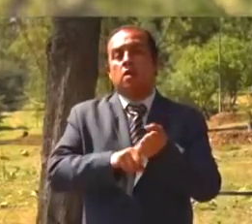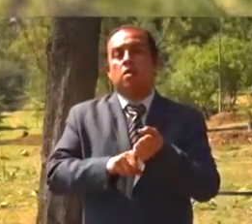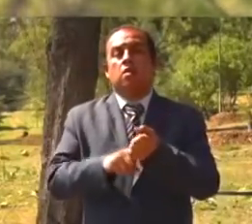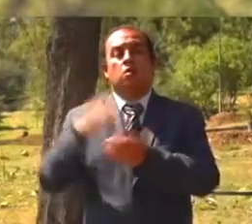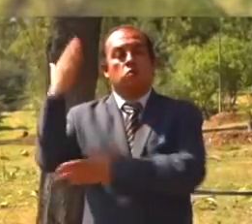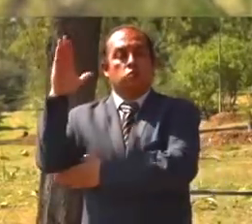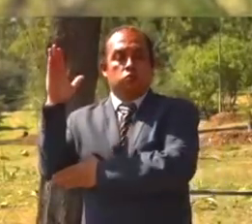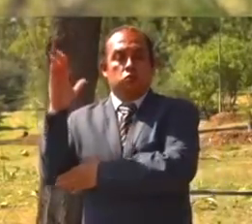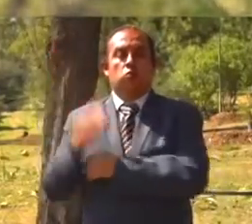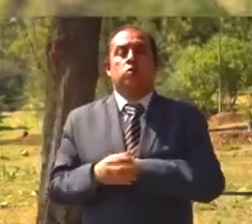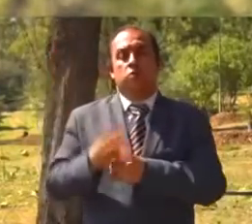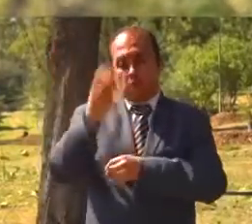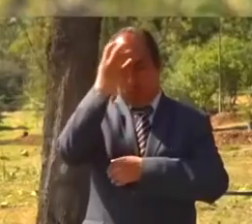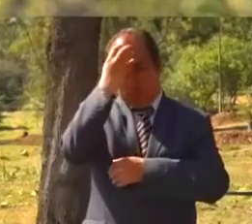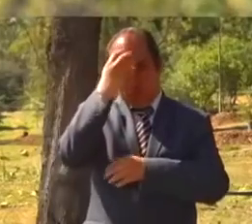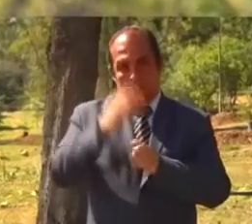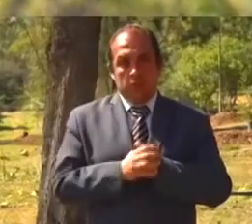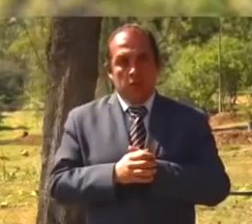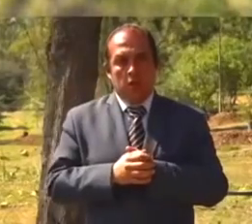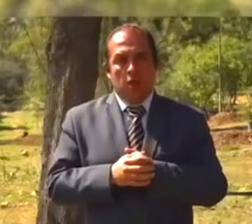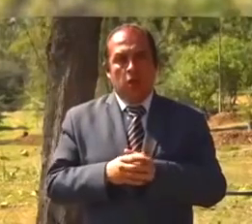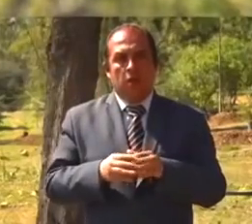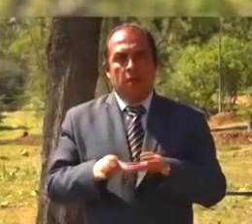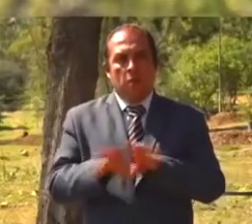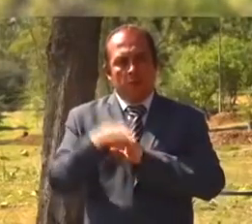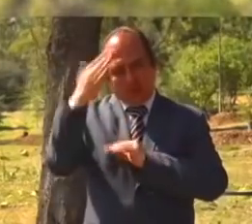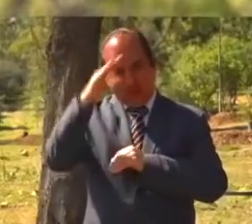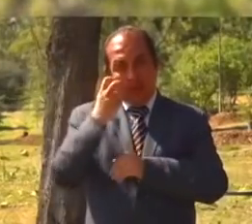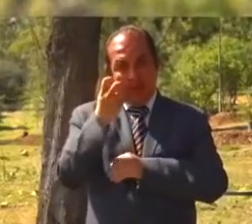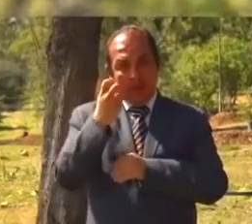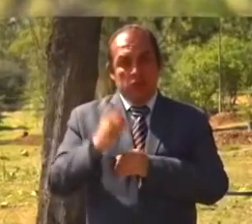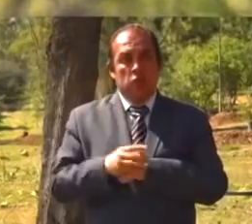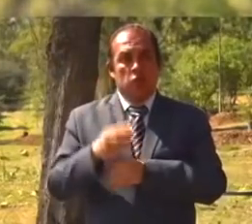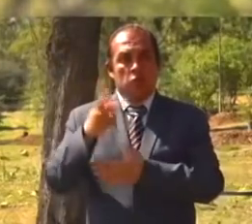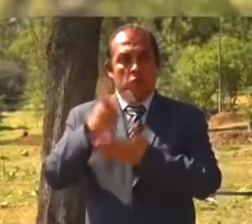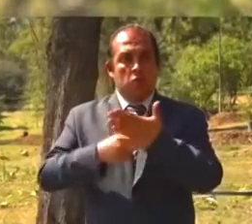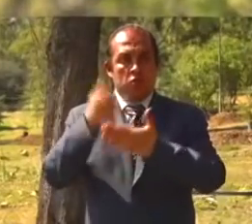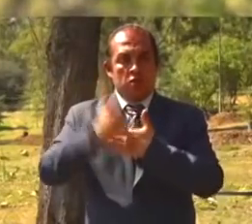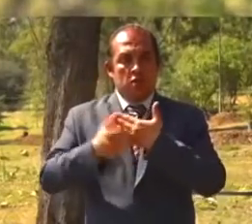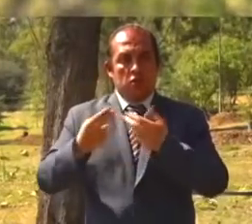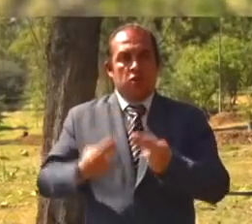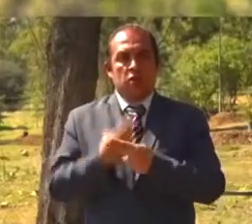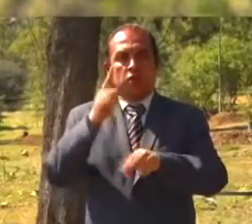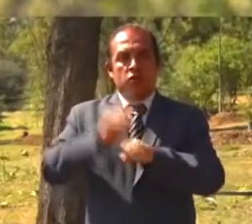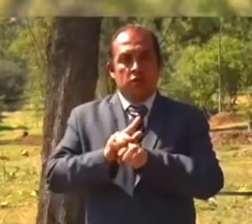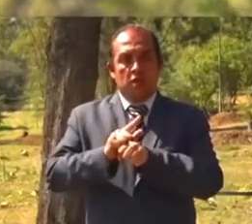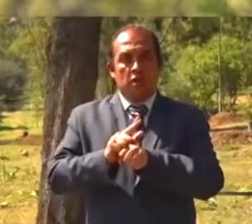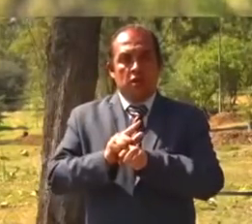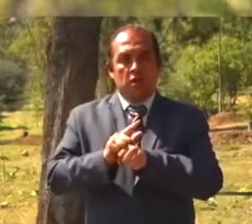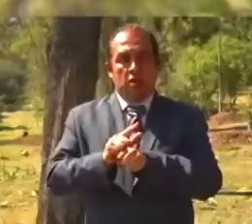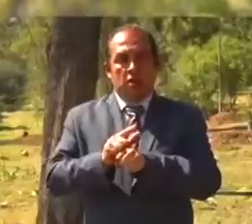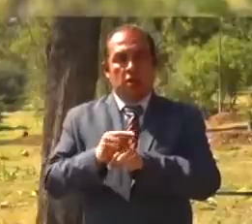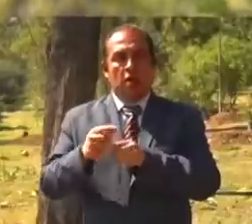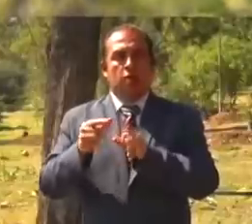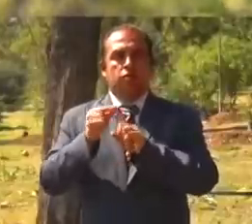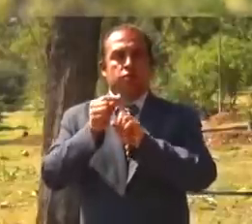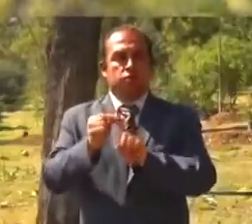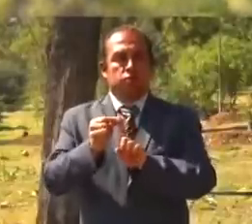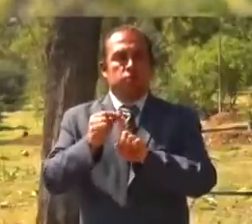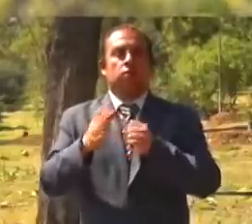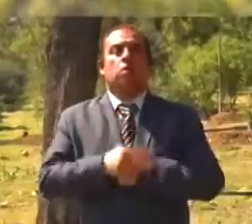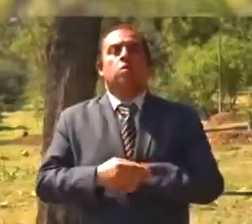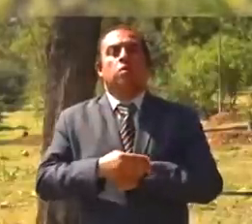Chapultepec. Como saben, este es un proyecto nacional, es un proyecto del presidente de México, Andrés Manuel López Obrador,